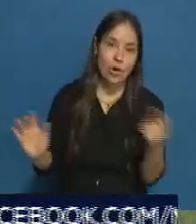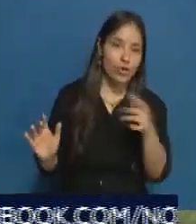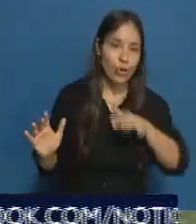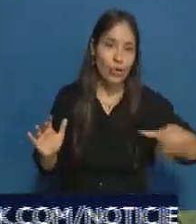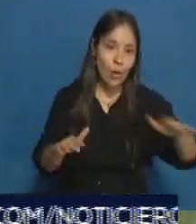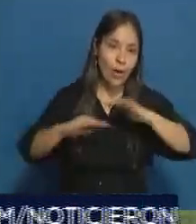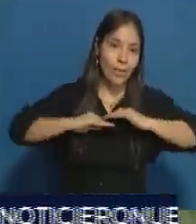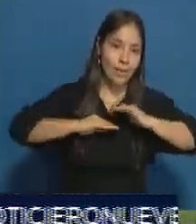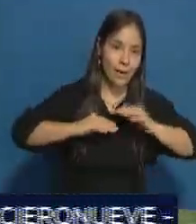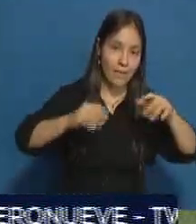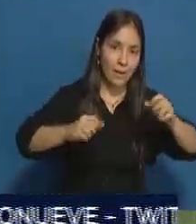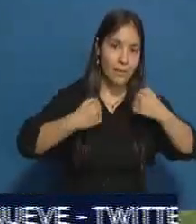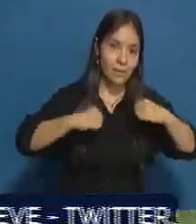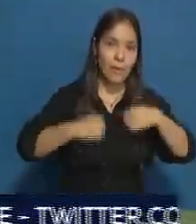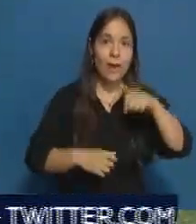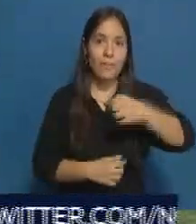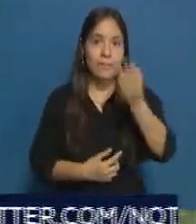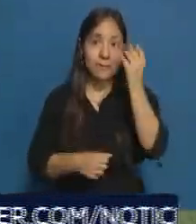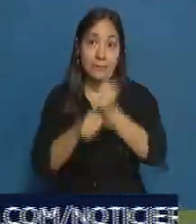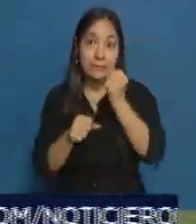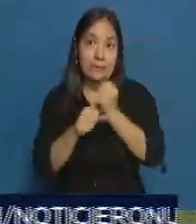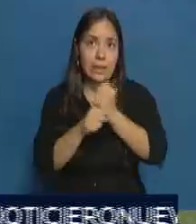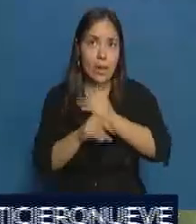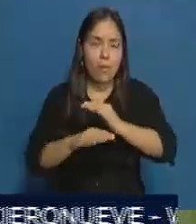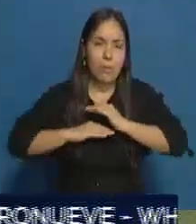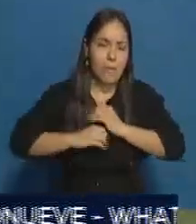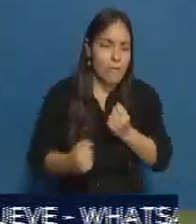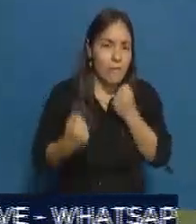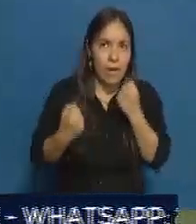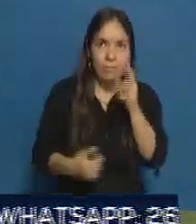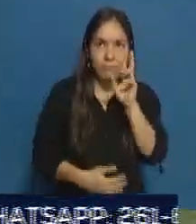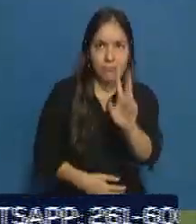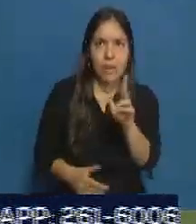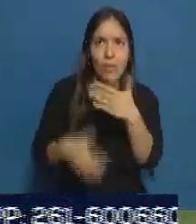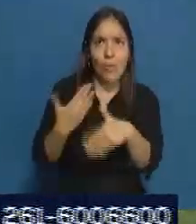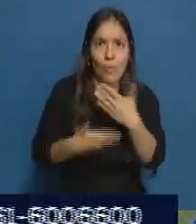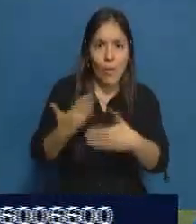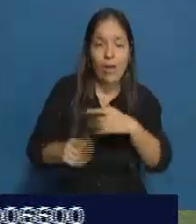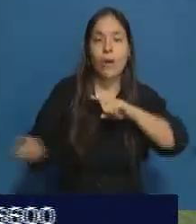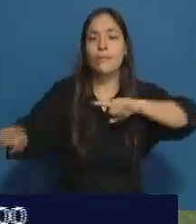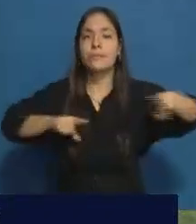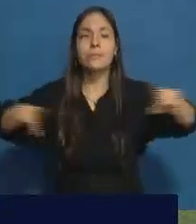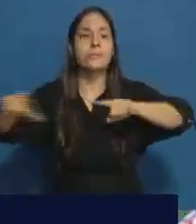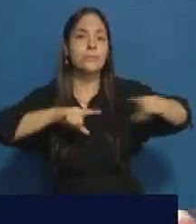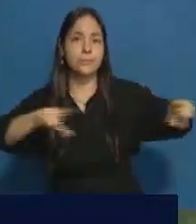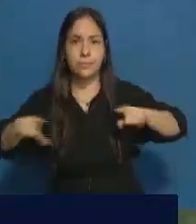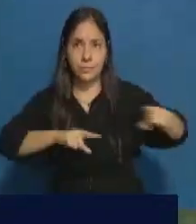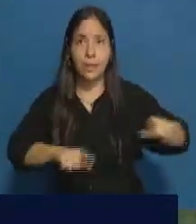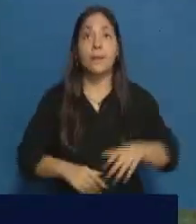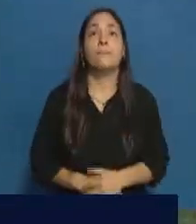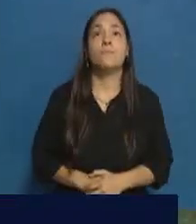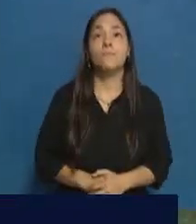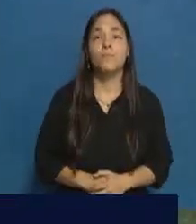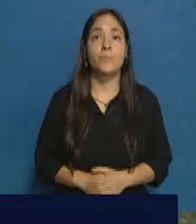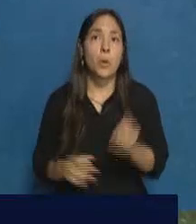esta mañana vimos hicieron un trabajo muy intenso. Lo vemos allí a Luis García con Santi González dando indicaciones, moviéndose